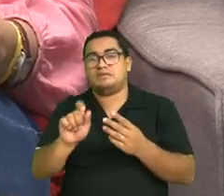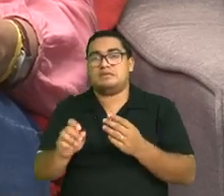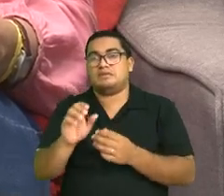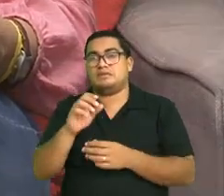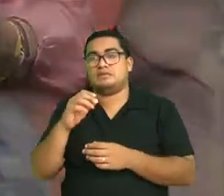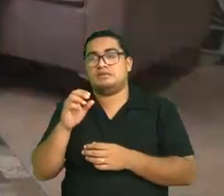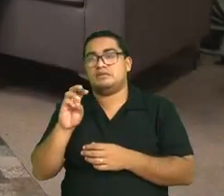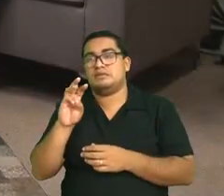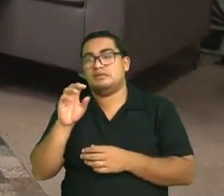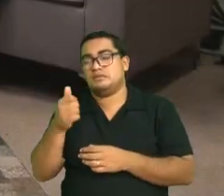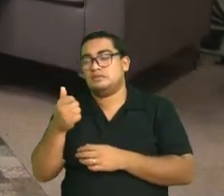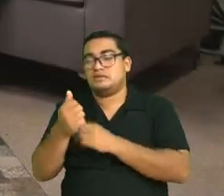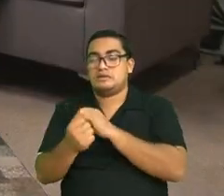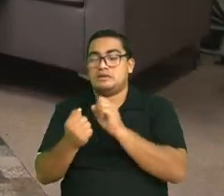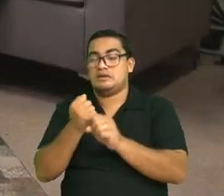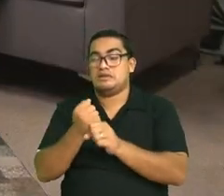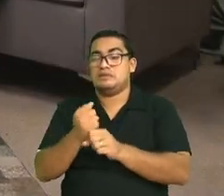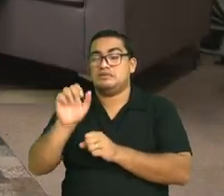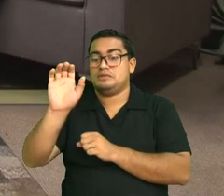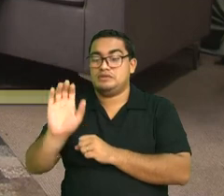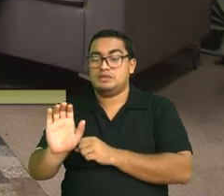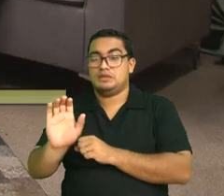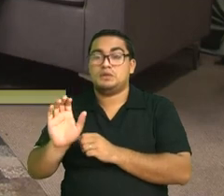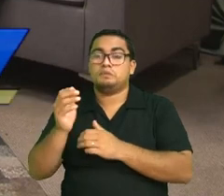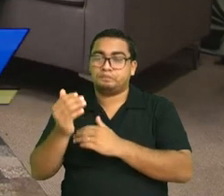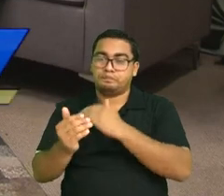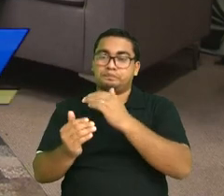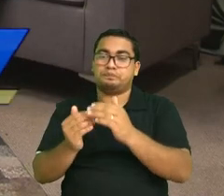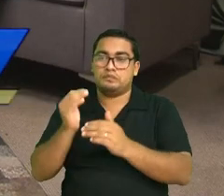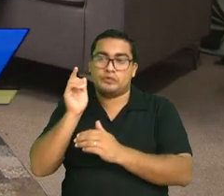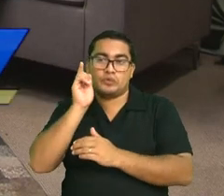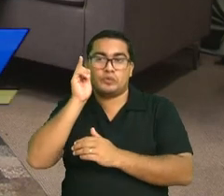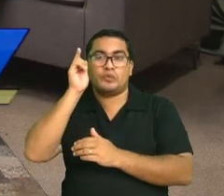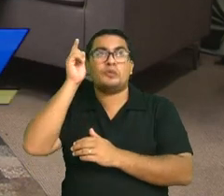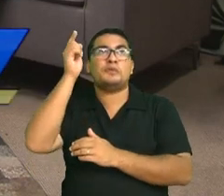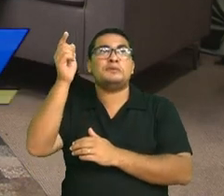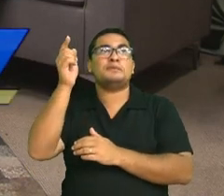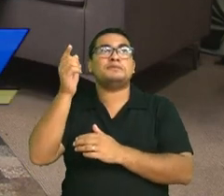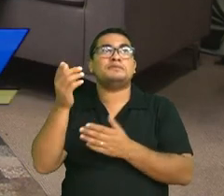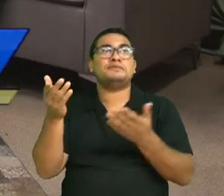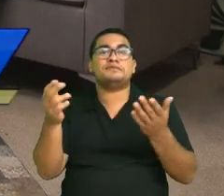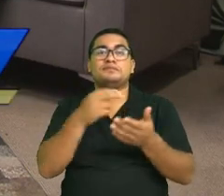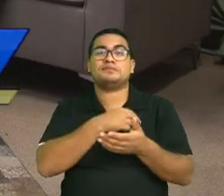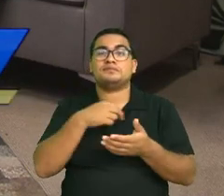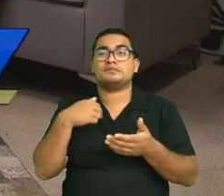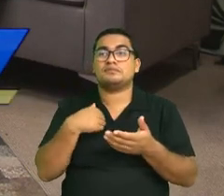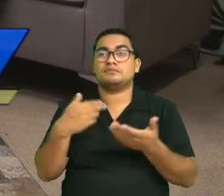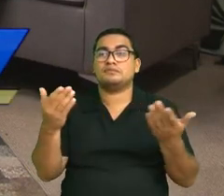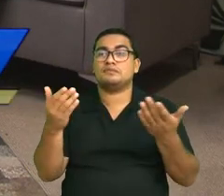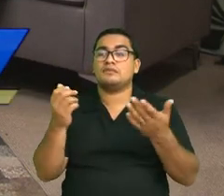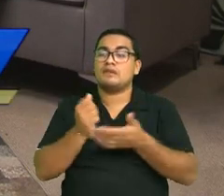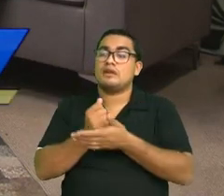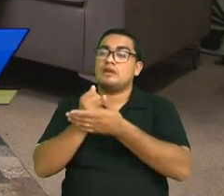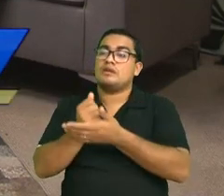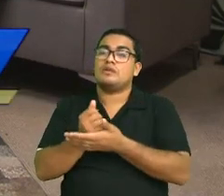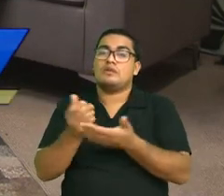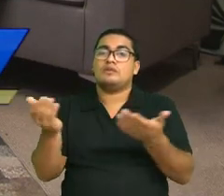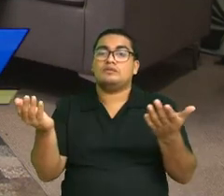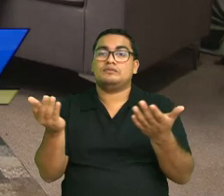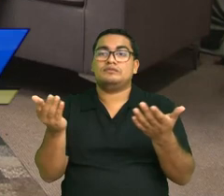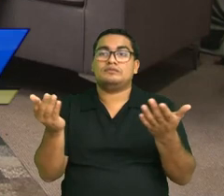edad, de acuerdo a la etapa de desarrollo que va teniendo el niño. ¿Qué es lo que nosotros podemos esperar dentro de los